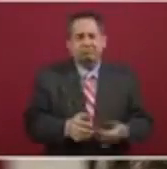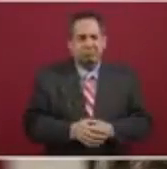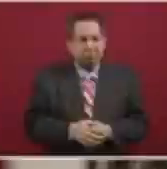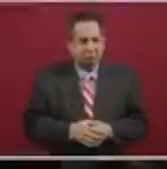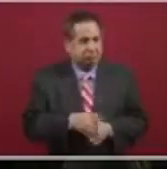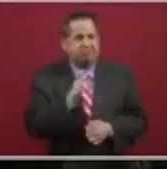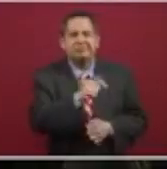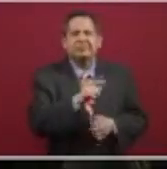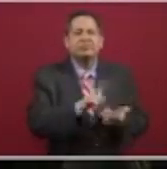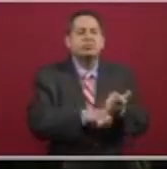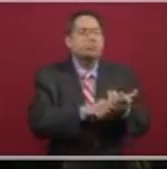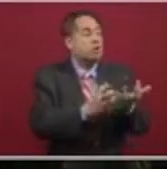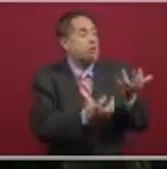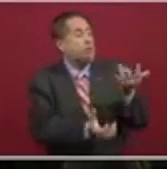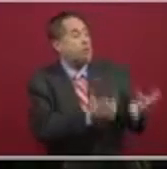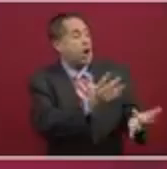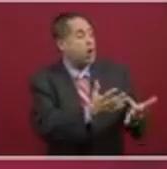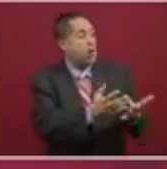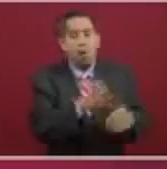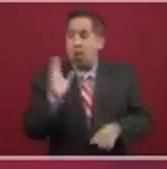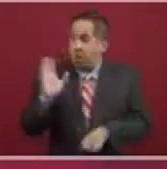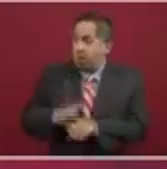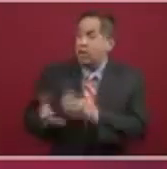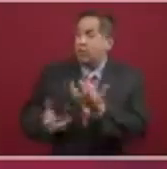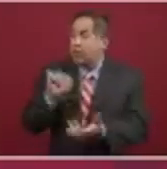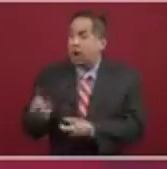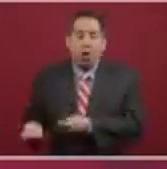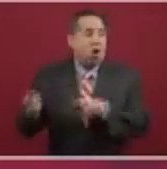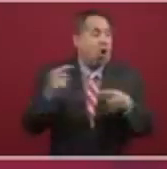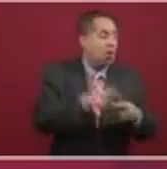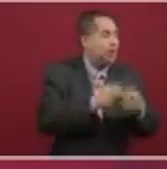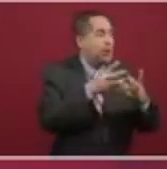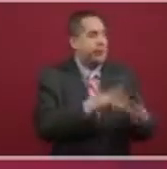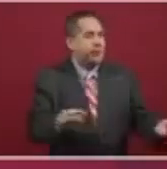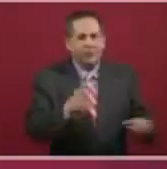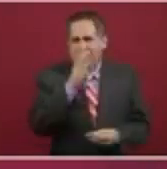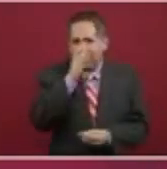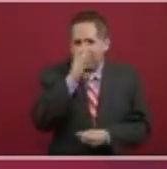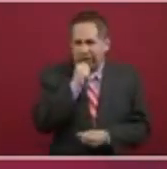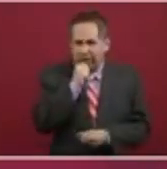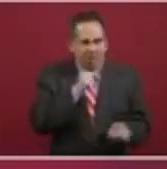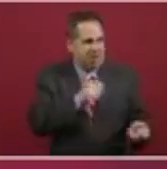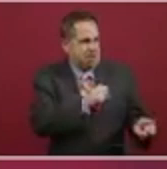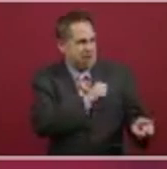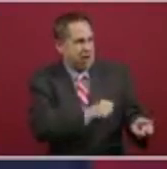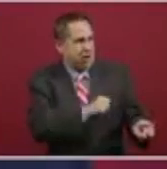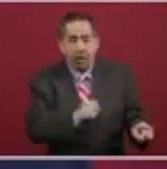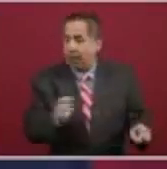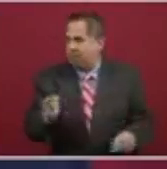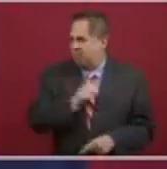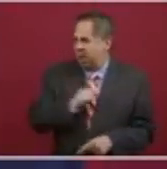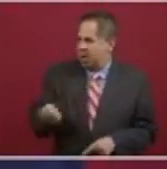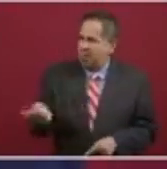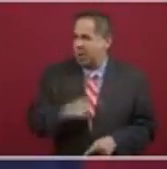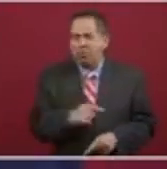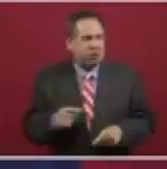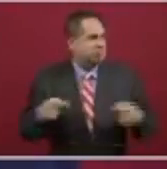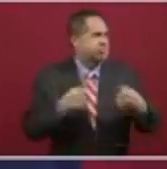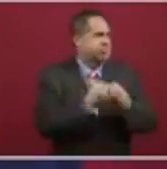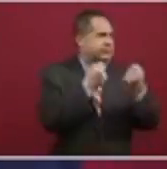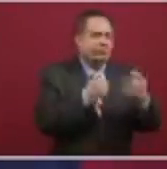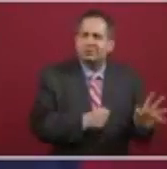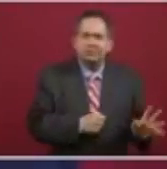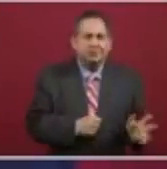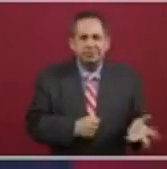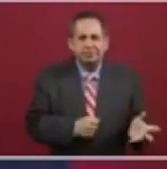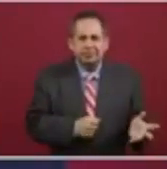No se puede enfrentar el mal con el mal. El mal hay que